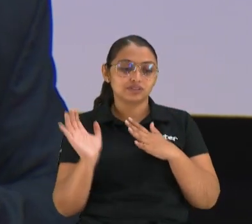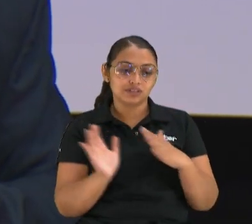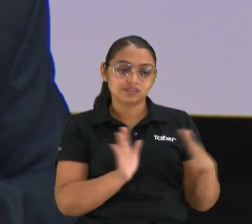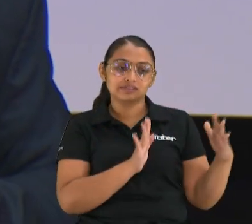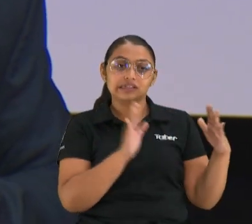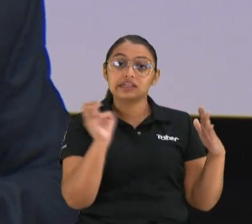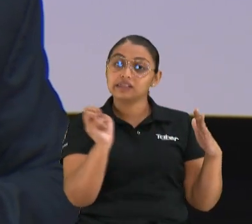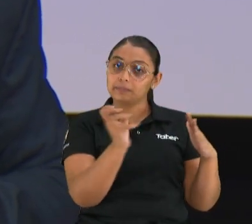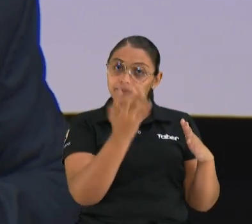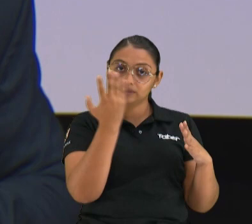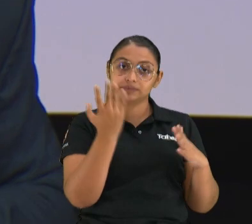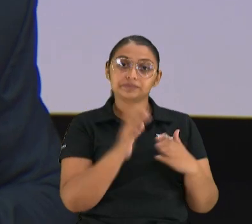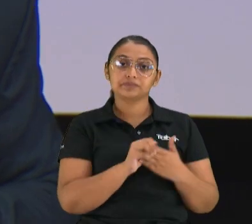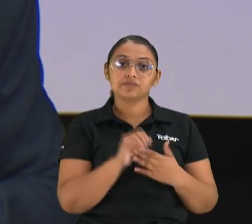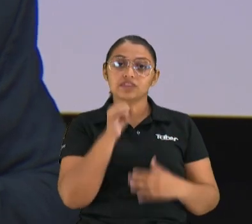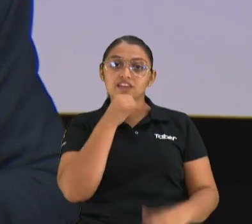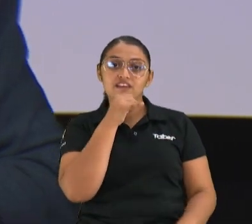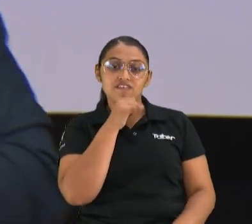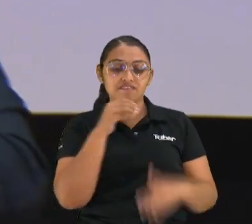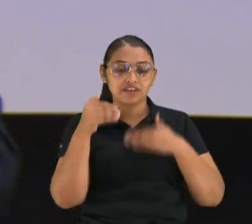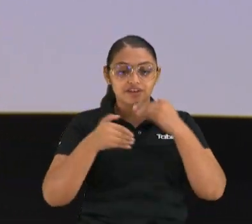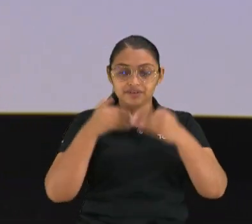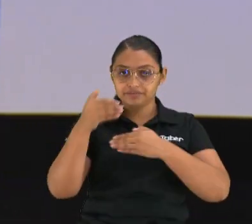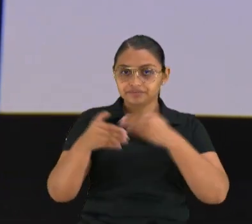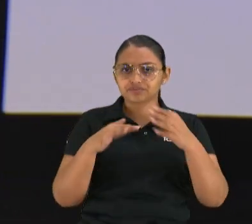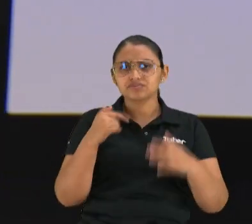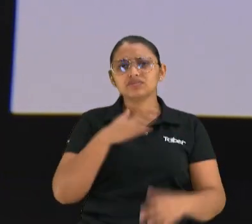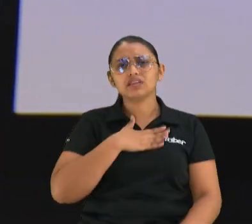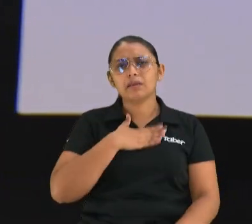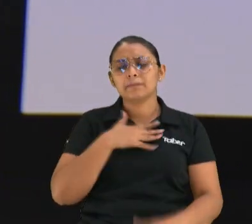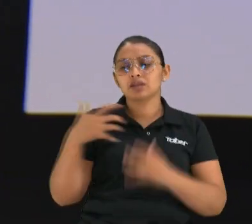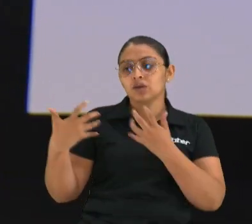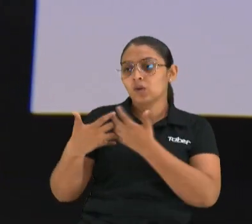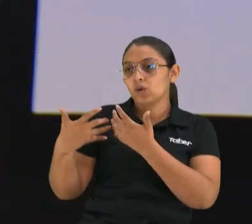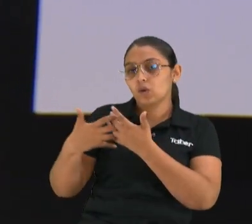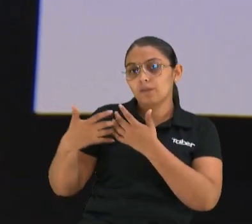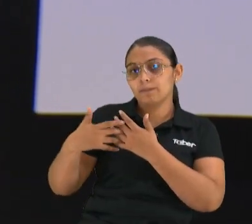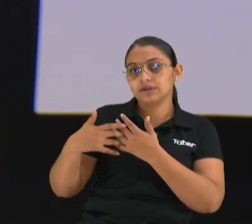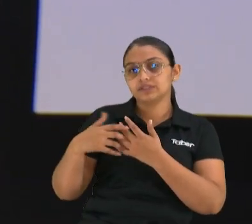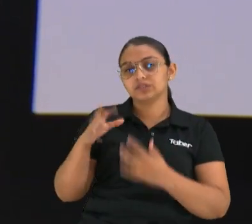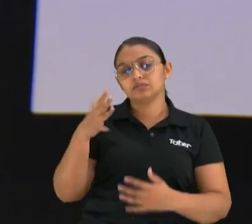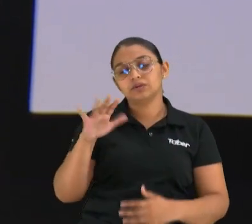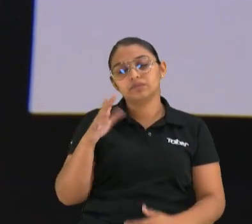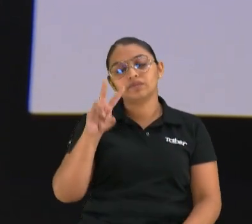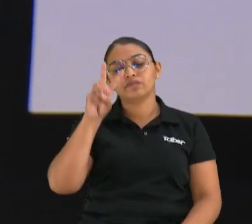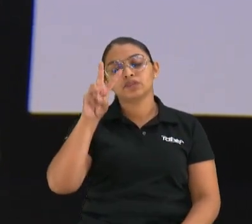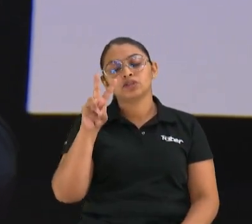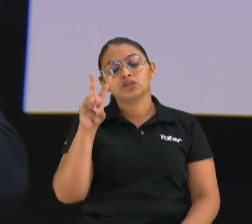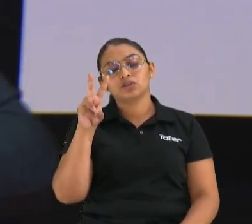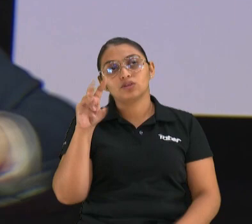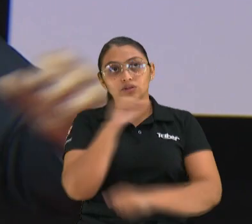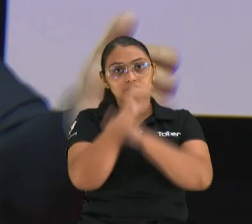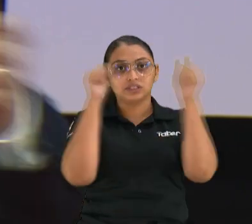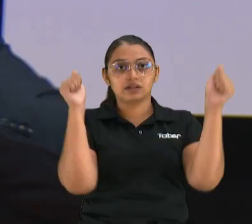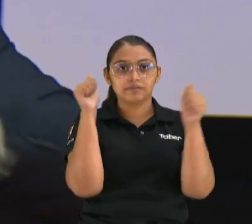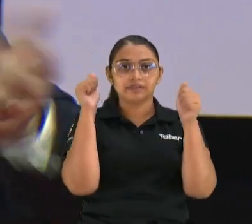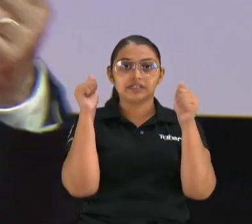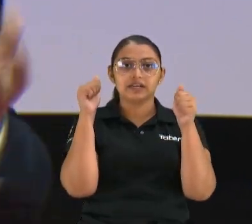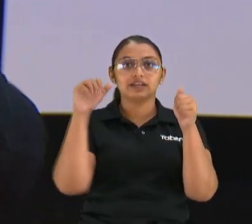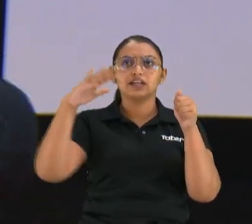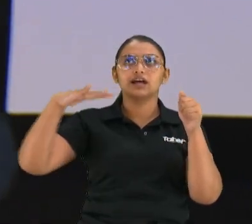nuevas le comentaba a mis compañeros que llegamos a las 2 de la mañana prácticamente a San Francisco migración estaba una fila